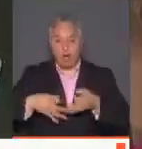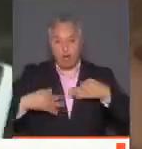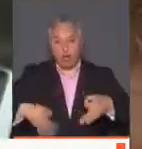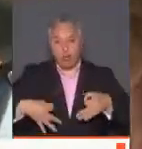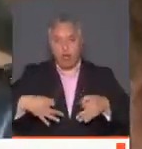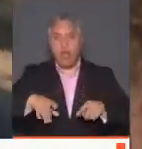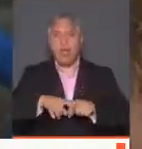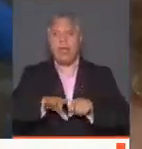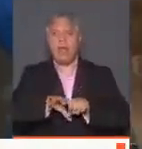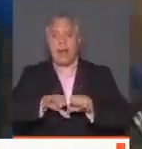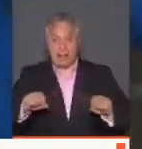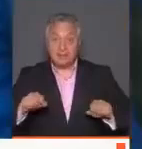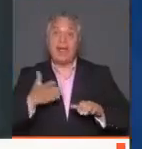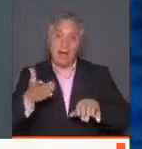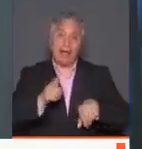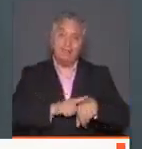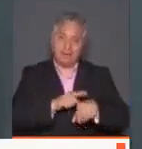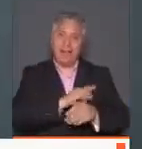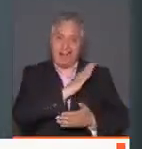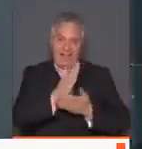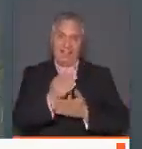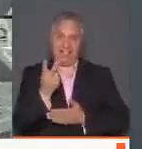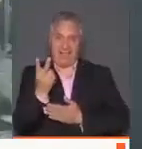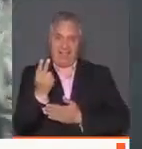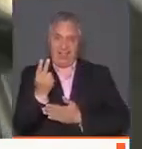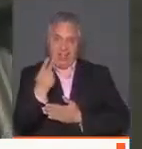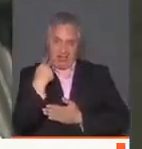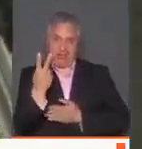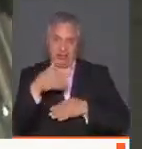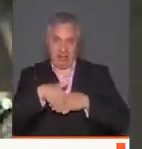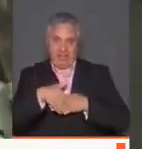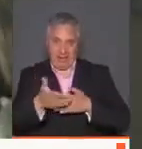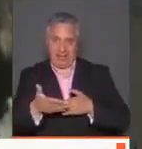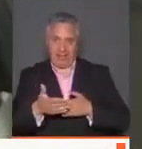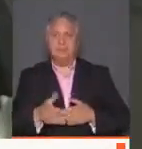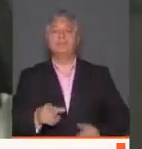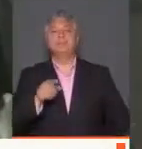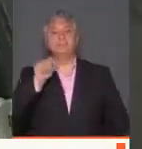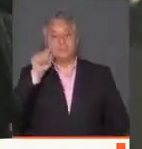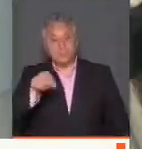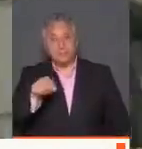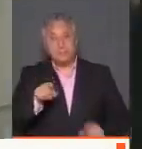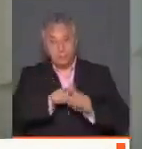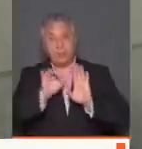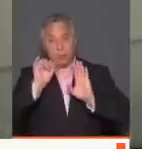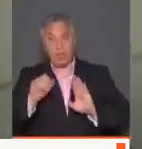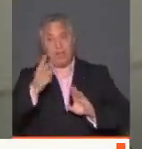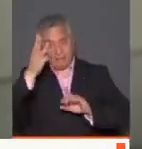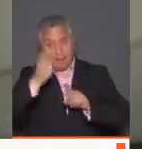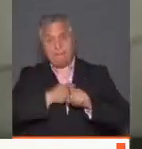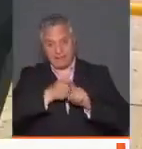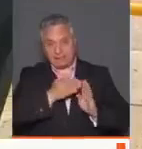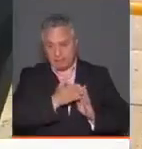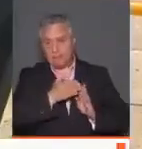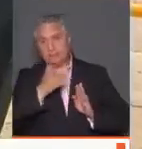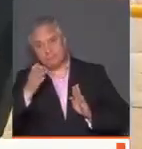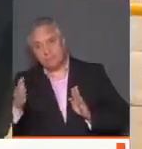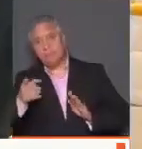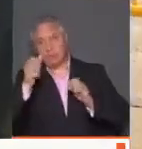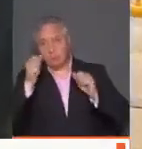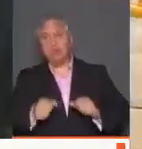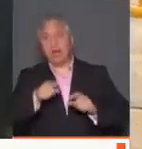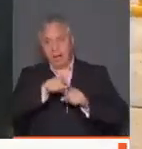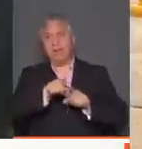lista. Hasta 3 meses puede llegar la espera para realizar la renovación de la cédula, lo que ha generado críticas en los